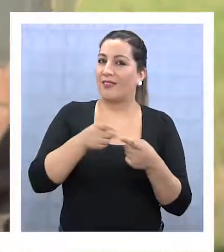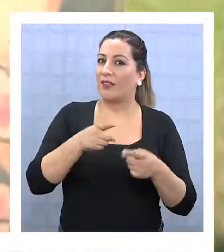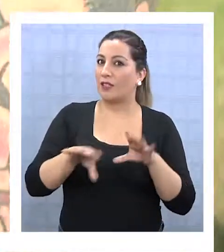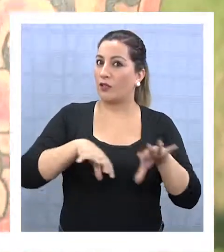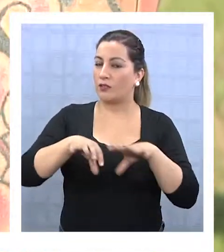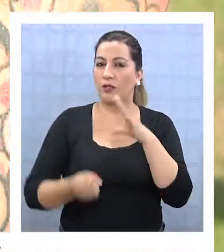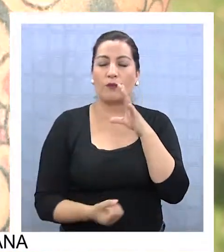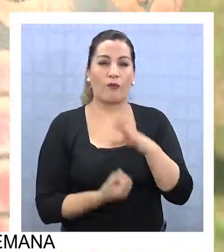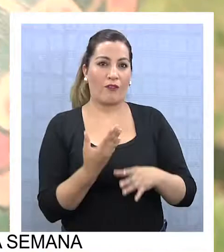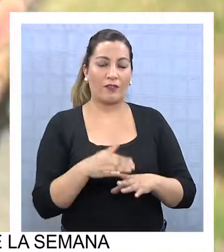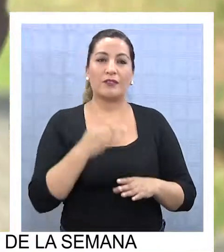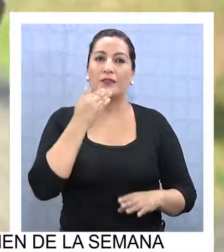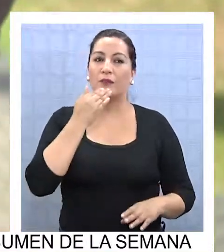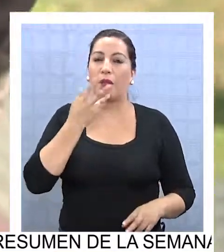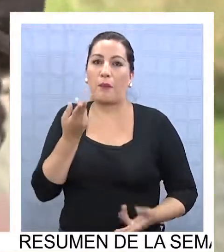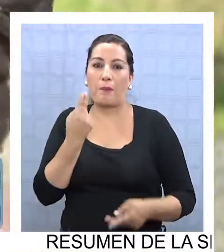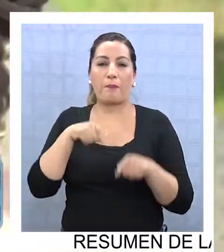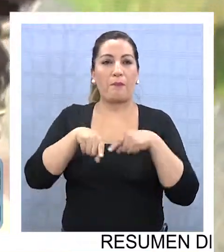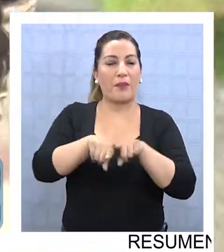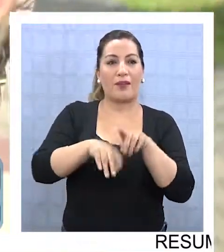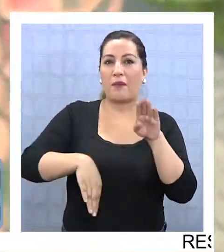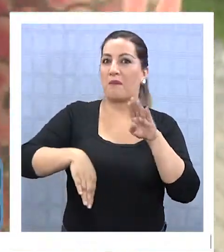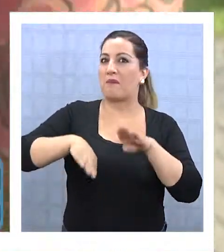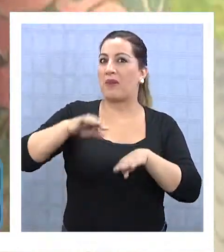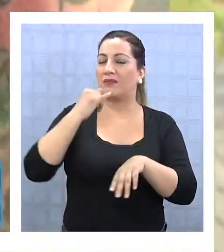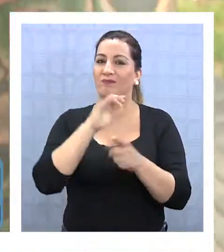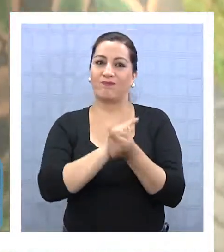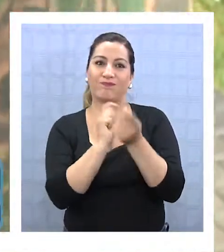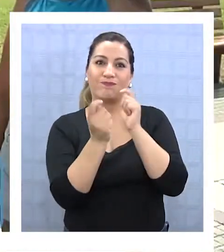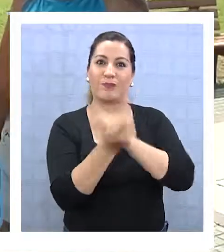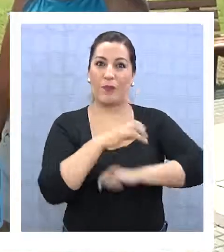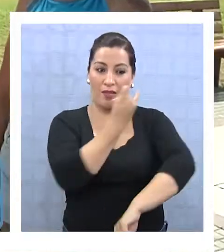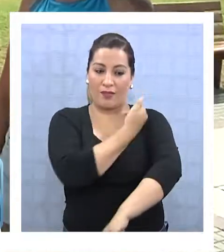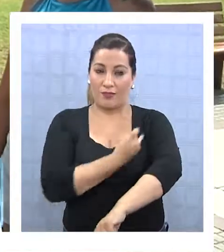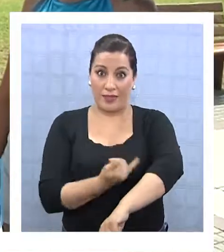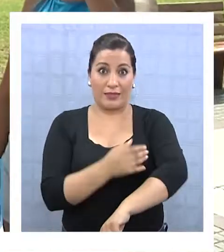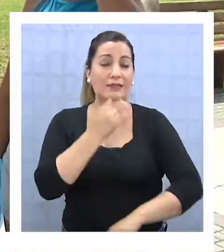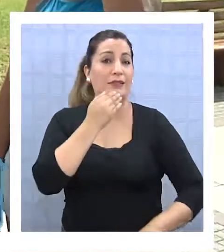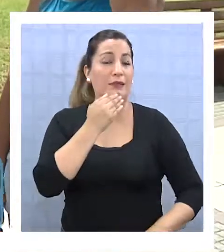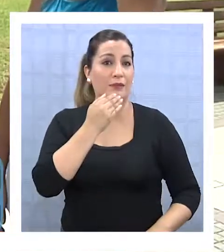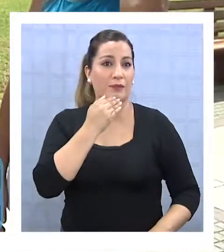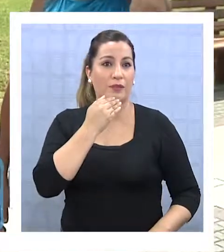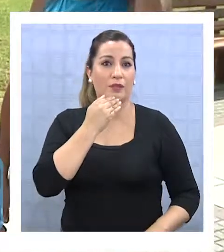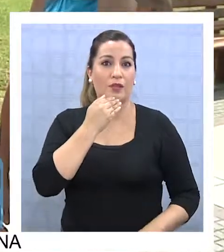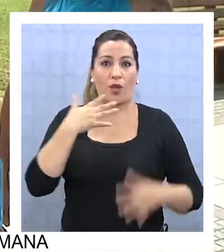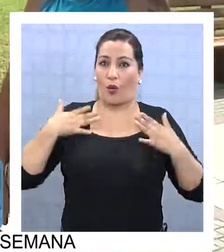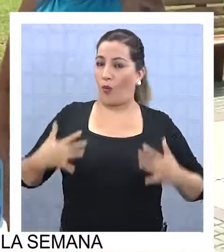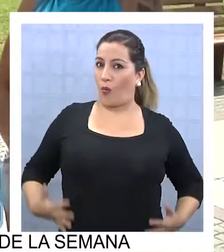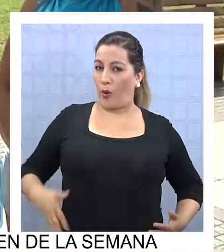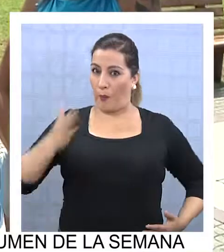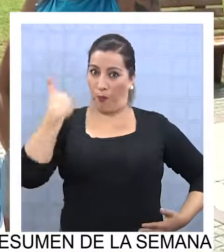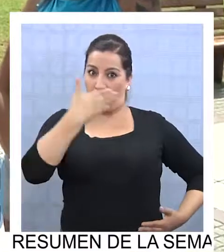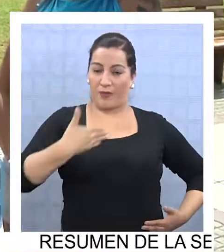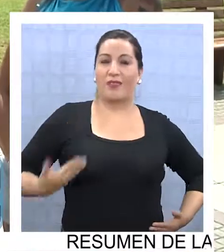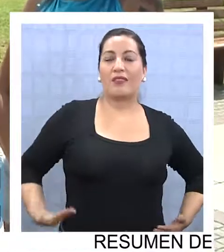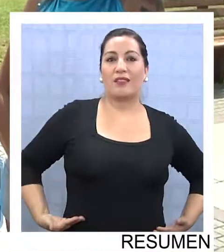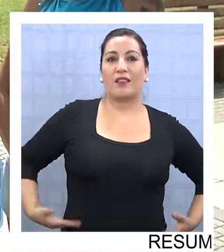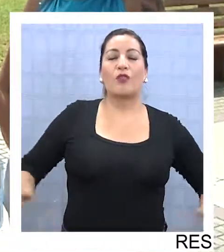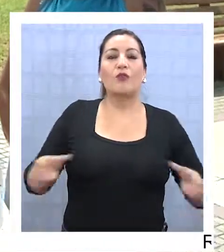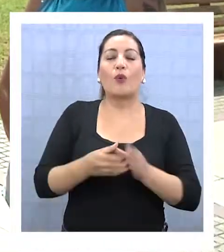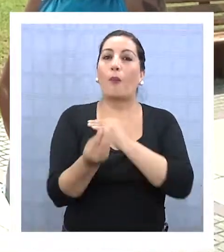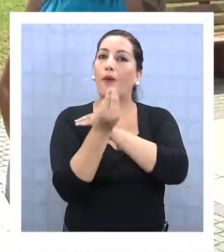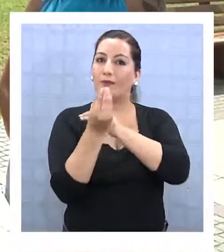novedades, entre ellas la pareja más modificada del mundo y récord Guinness. Además, cuerpos pintados, bandas en vivo y